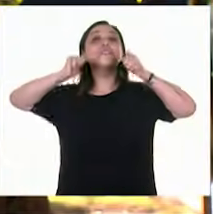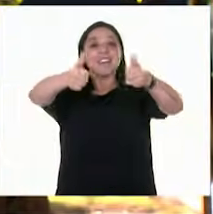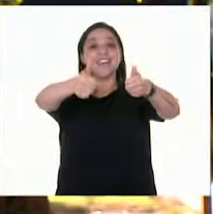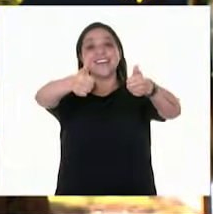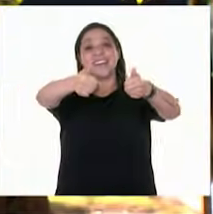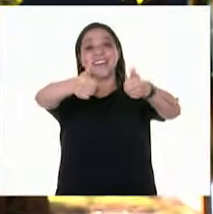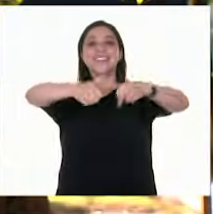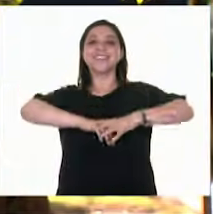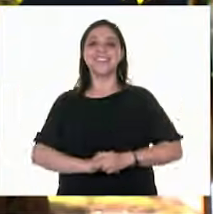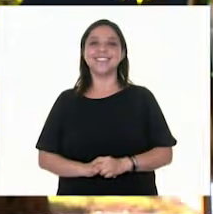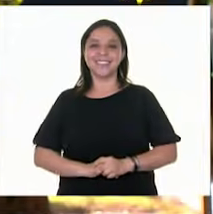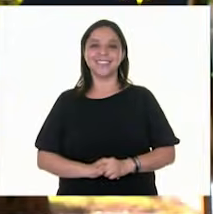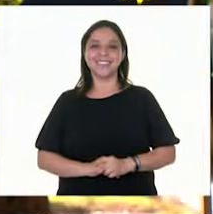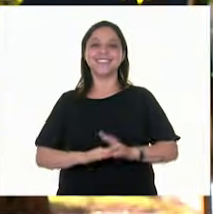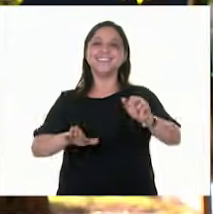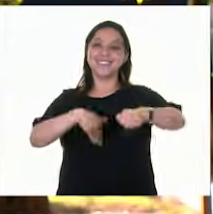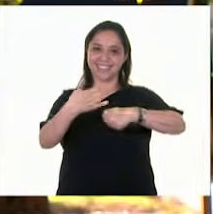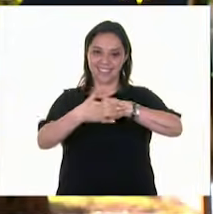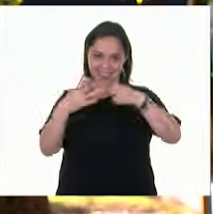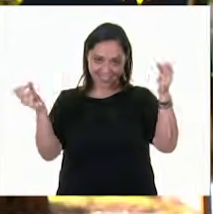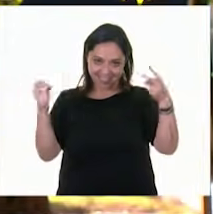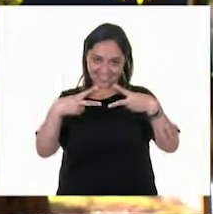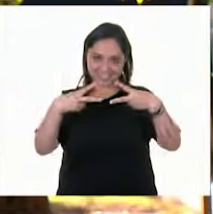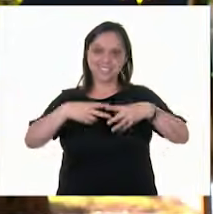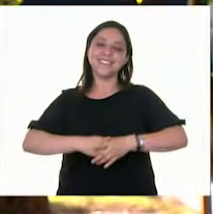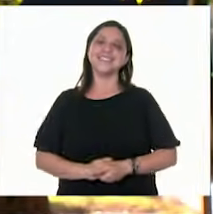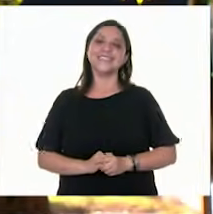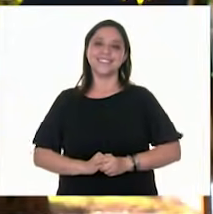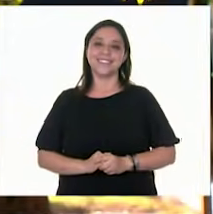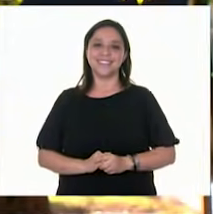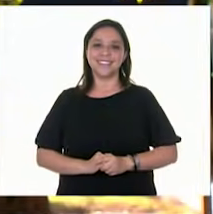¡Muy bien! ¡Nos vemos pronto!